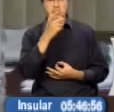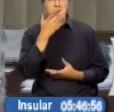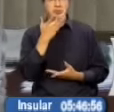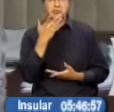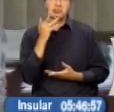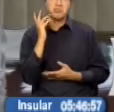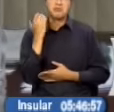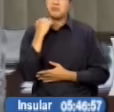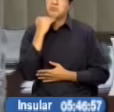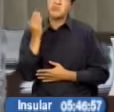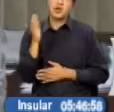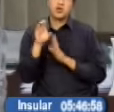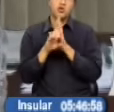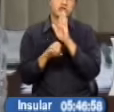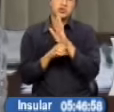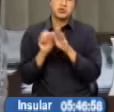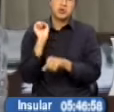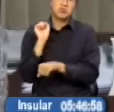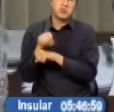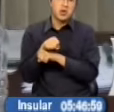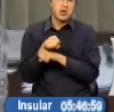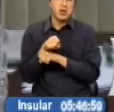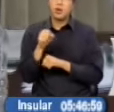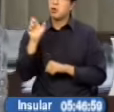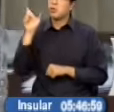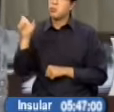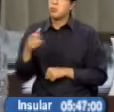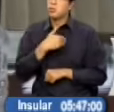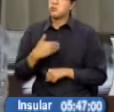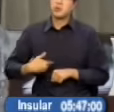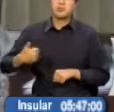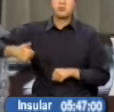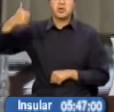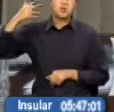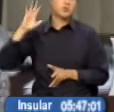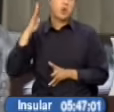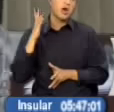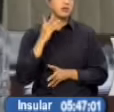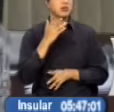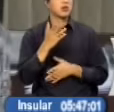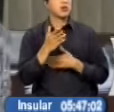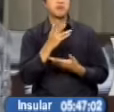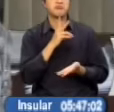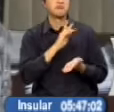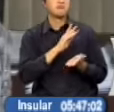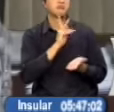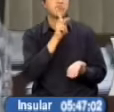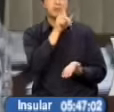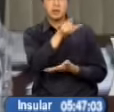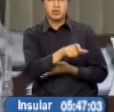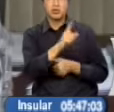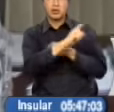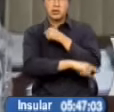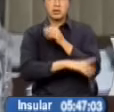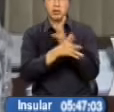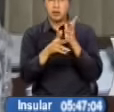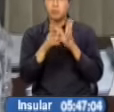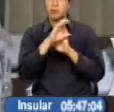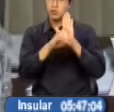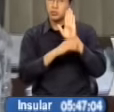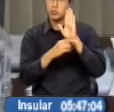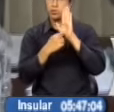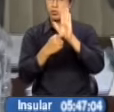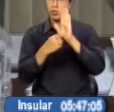dice que no es superior y por tanto no procede y no cumplió con lo que establece la constitución del artículo